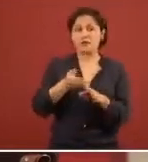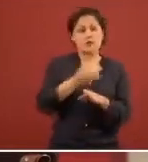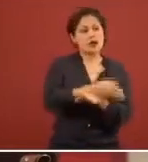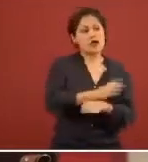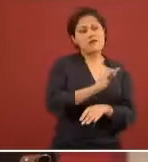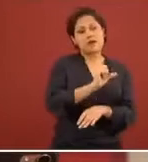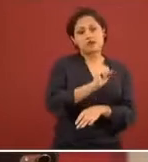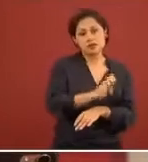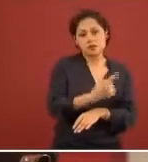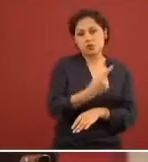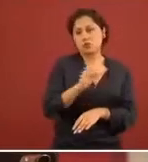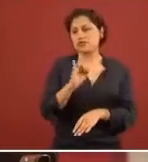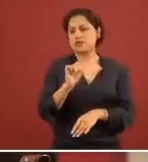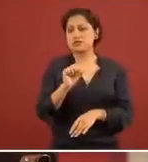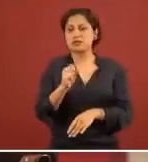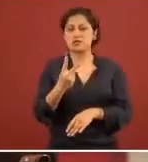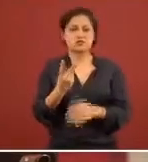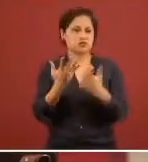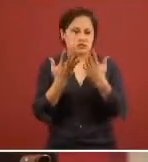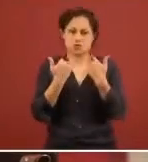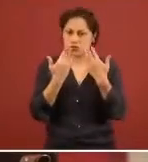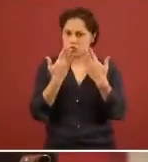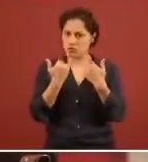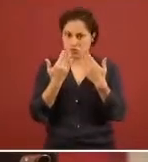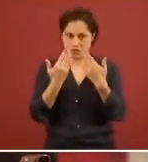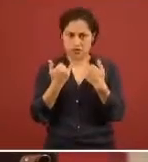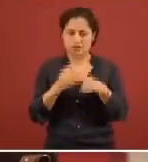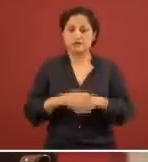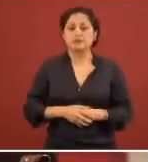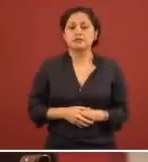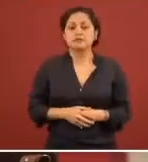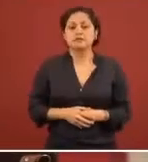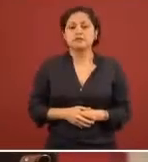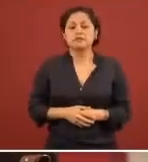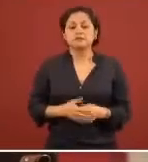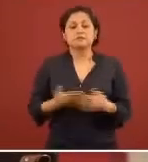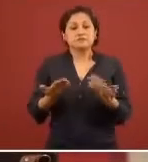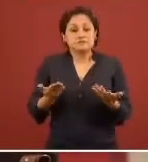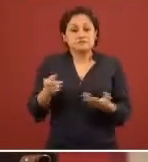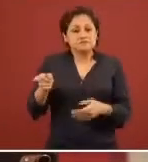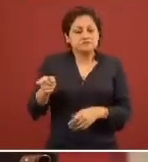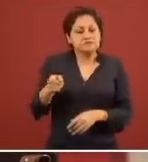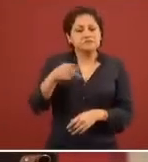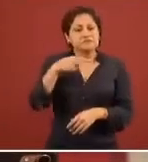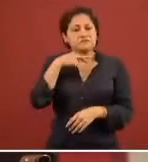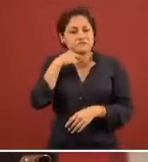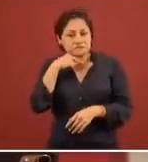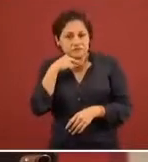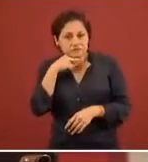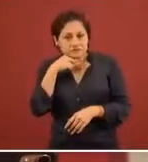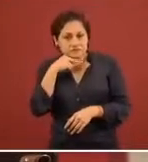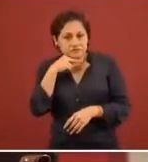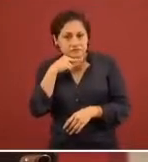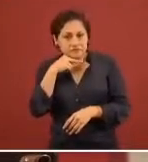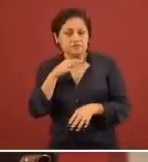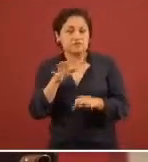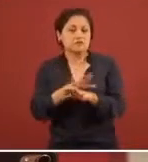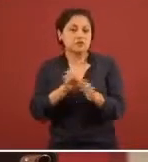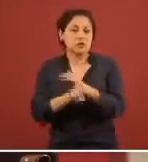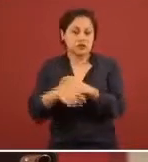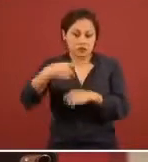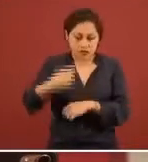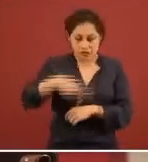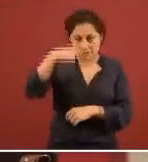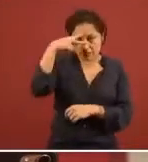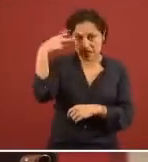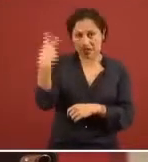1 ni lo está haciendo durante la etapa 2. Esta preocupación sobre en un país donde existen